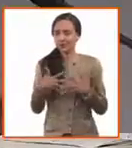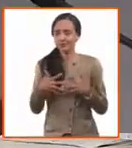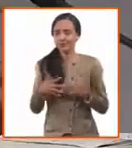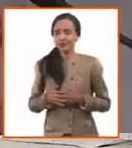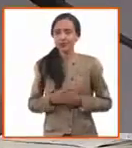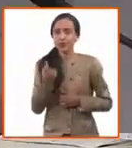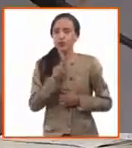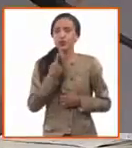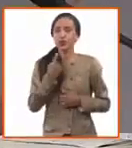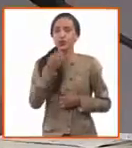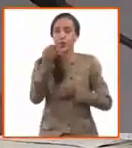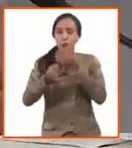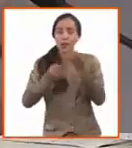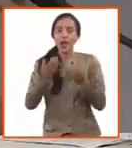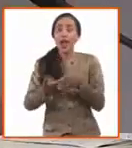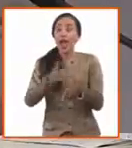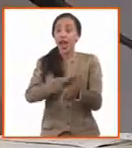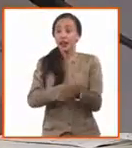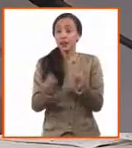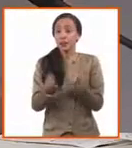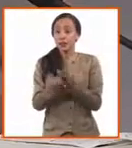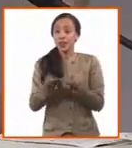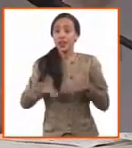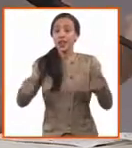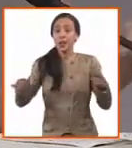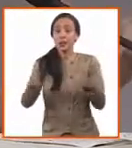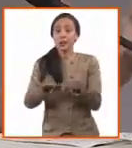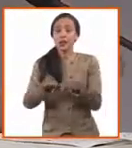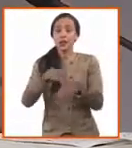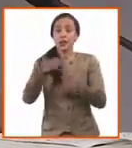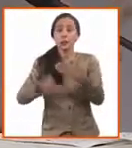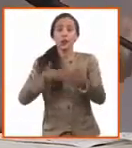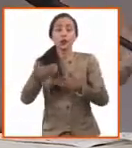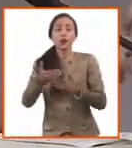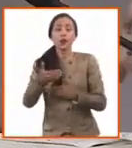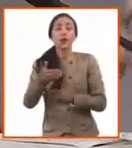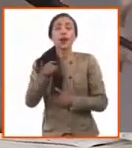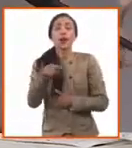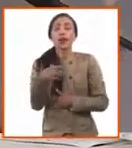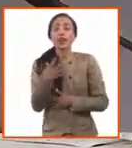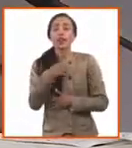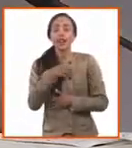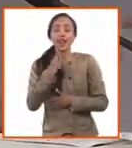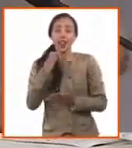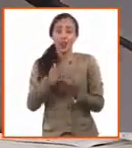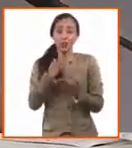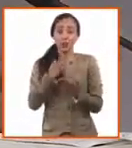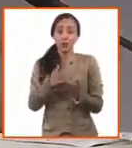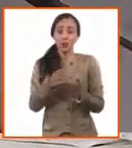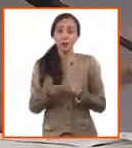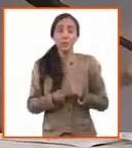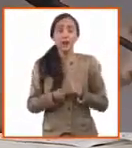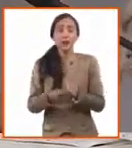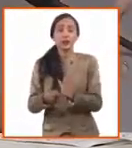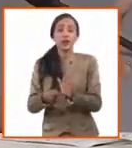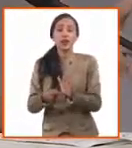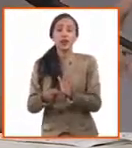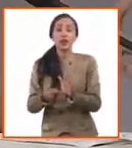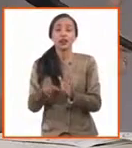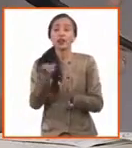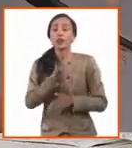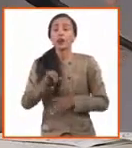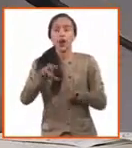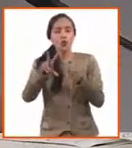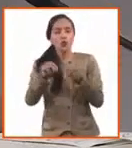un poco antes de empezar la mesa sobre el problema en los retos que tiene la educación para presentar a los héroes de la patria para llegar a las